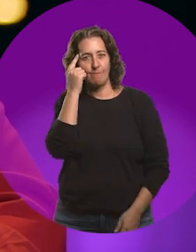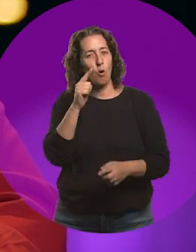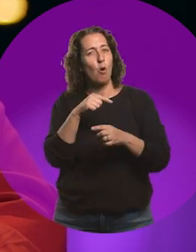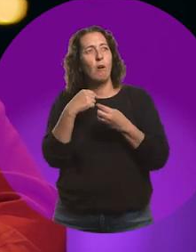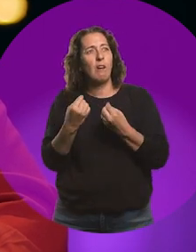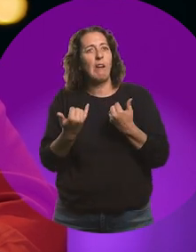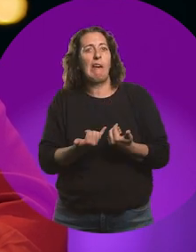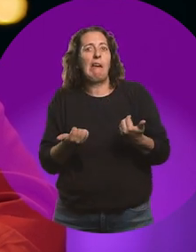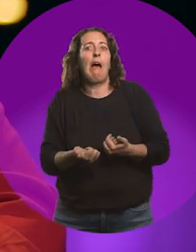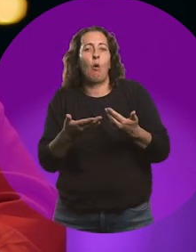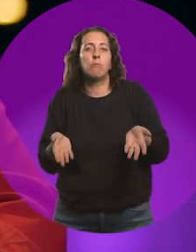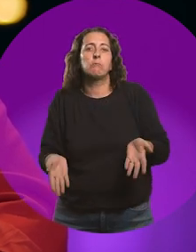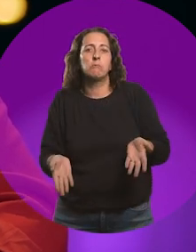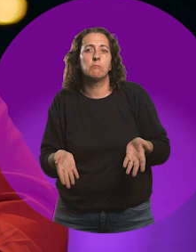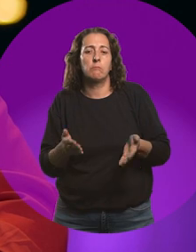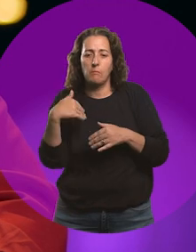posibilidades. Bueno, ¿qué hago después?